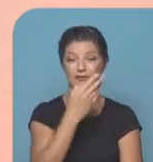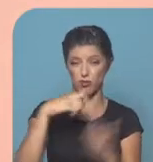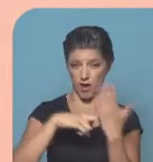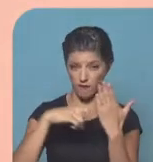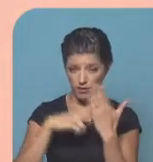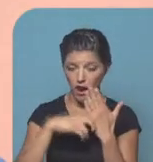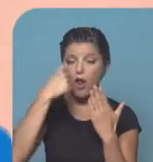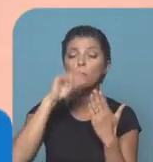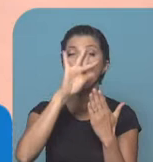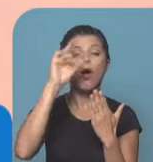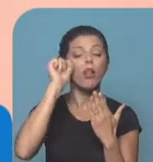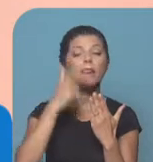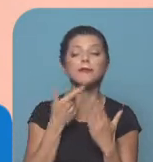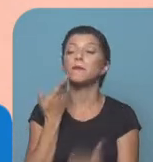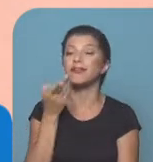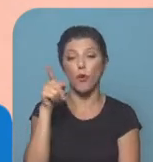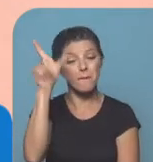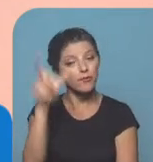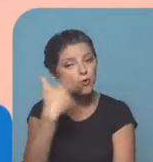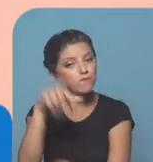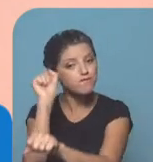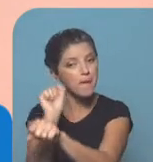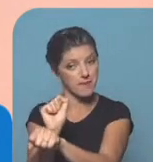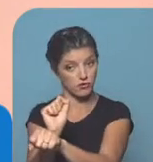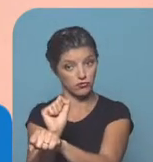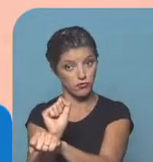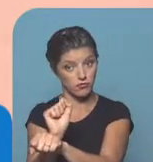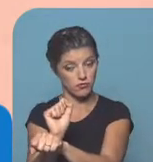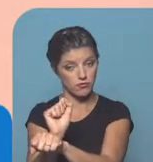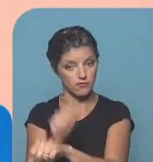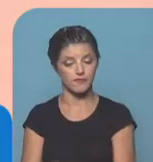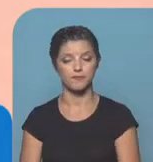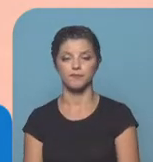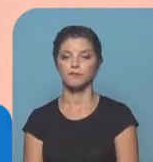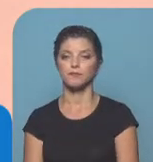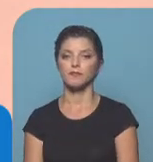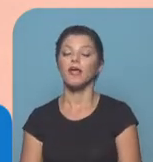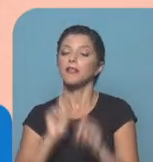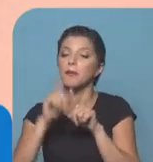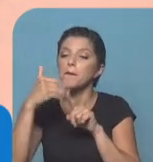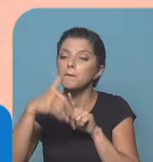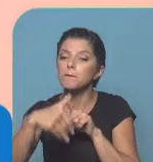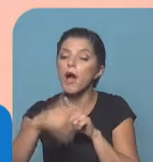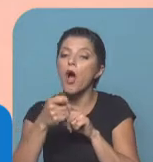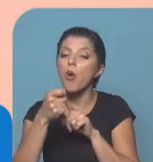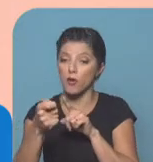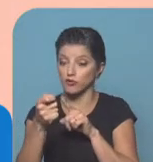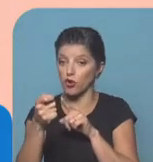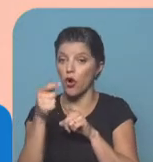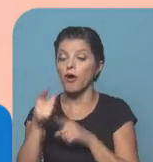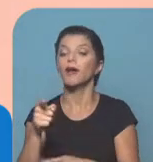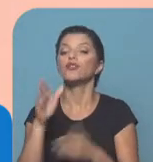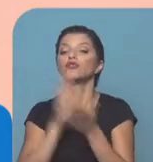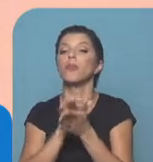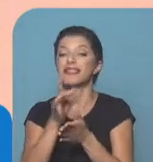caso, que se lleve a la detención de Julio Devido, mientras que, por otro lado, debería iniciarse el juicio por su responsabilidad en